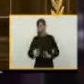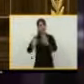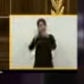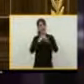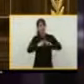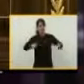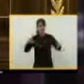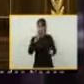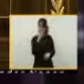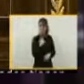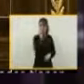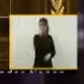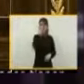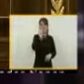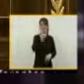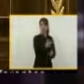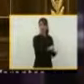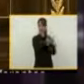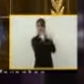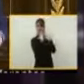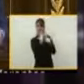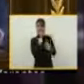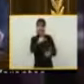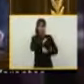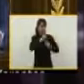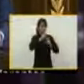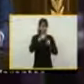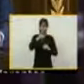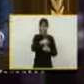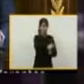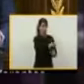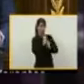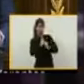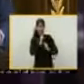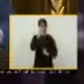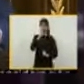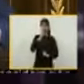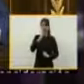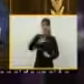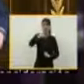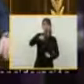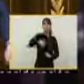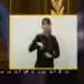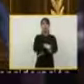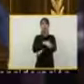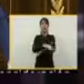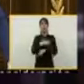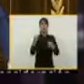das diputaciones y previamente dicen que hay que hacer una modificación constitucional para cambiar el nombre. Para cambiar el nombre basta cambiar el rótulo, pero